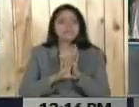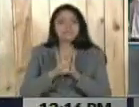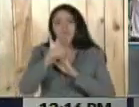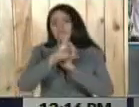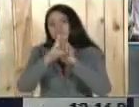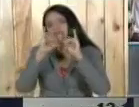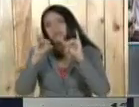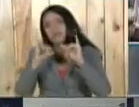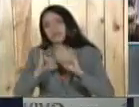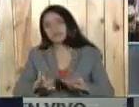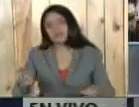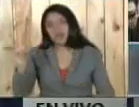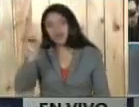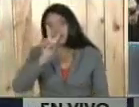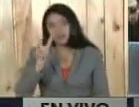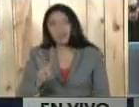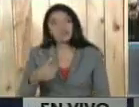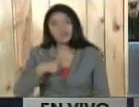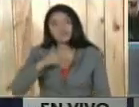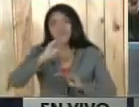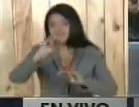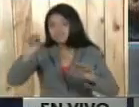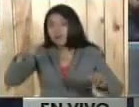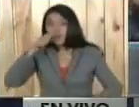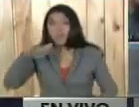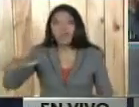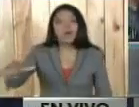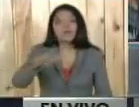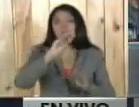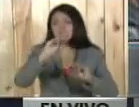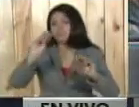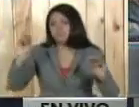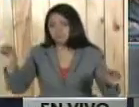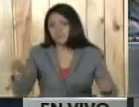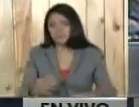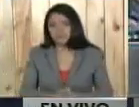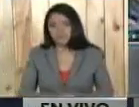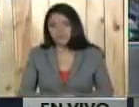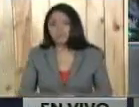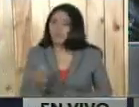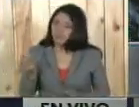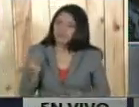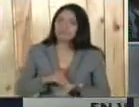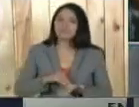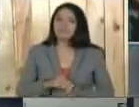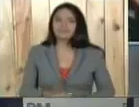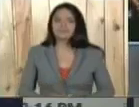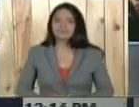felicidad de Venezuela. Yo convoco a ese pueblo a diálogo, una vez más,